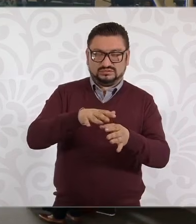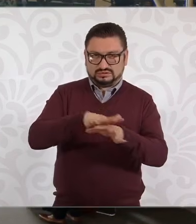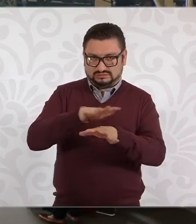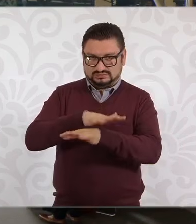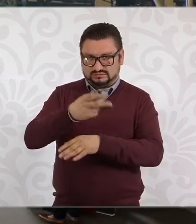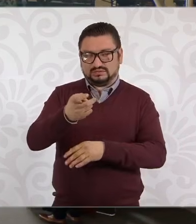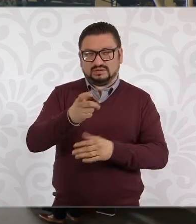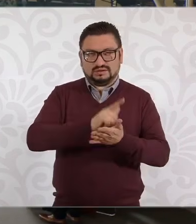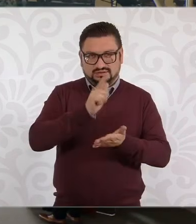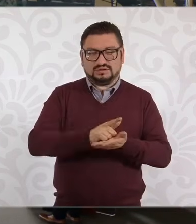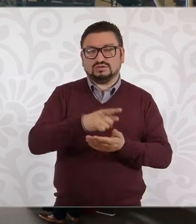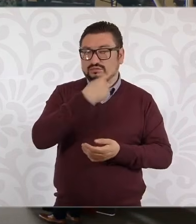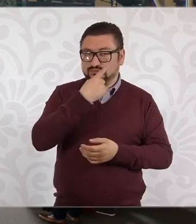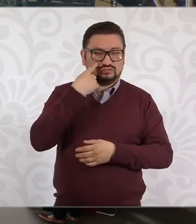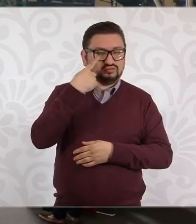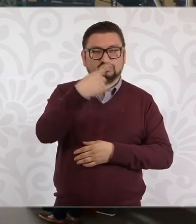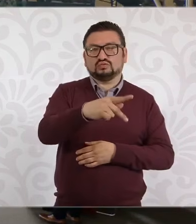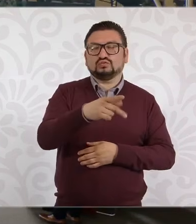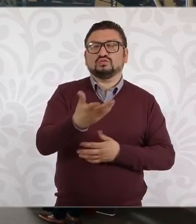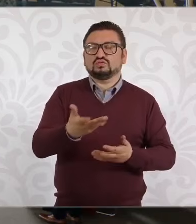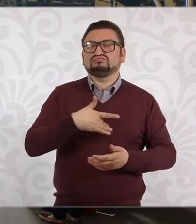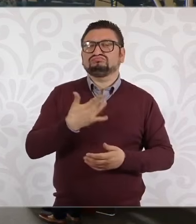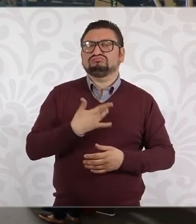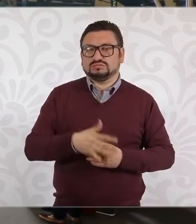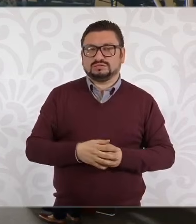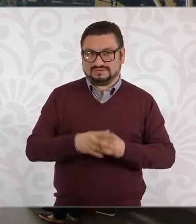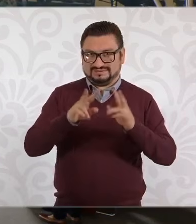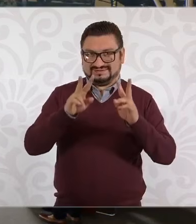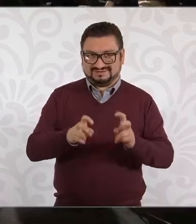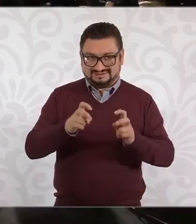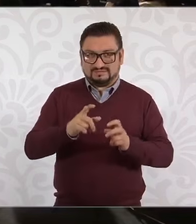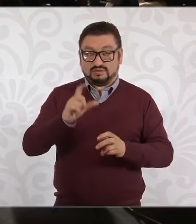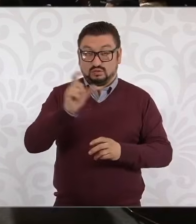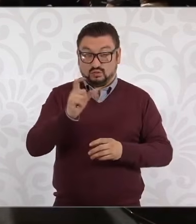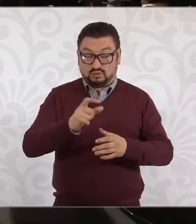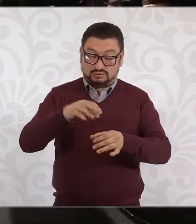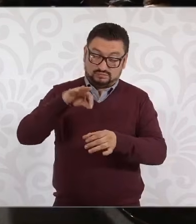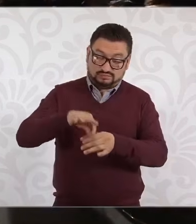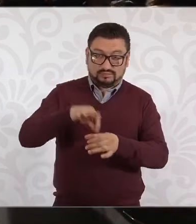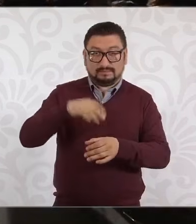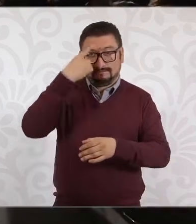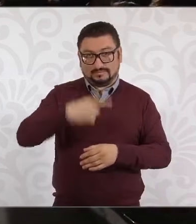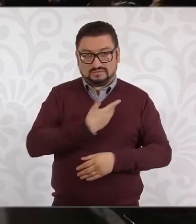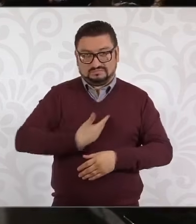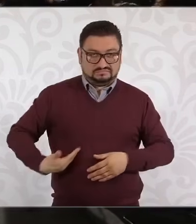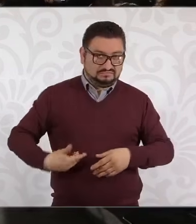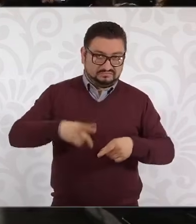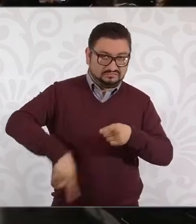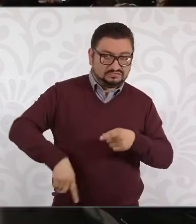su apreciación en relación a la revocación de mandato? Porque entiendo que no es un